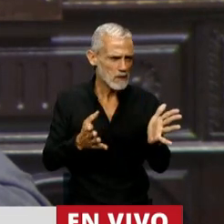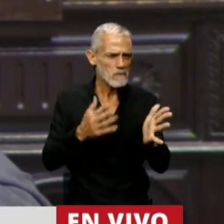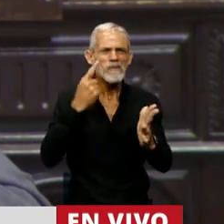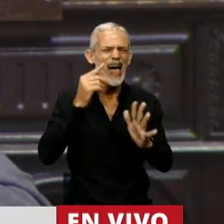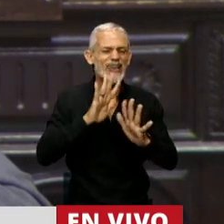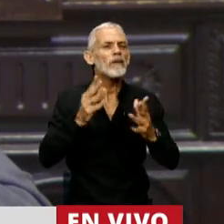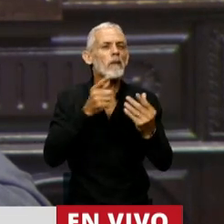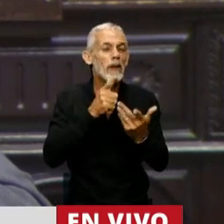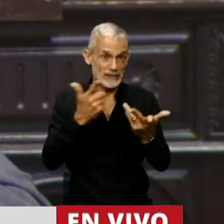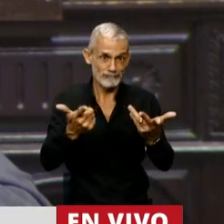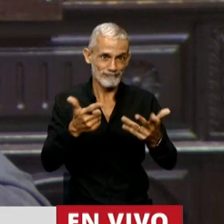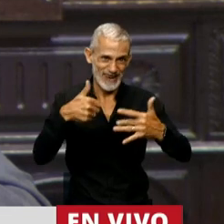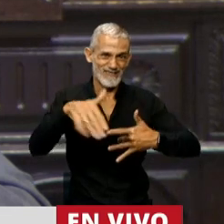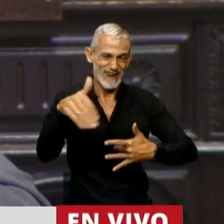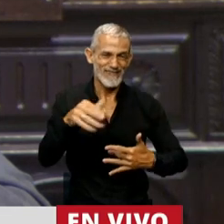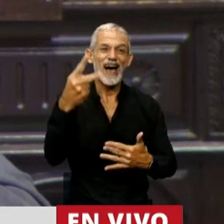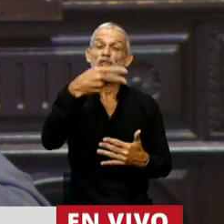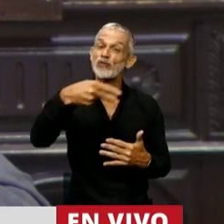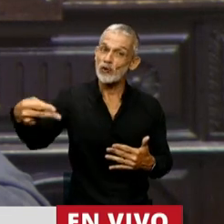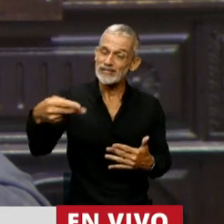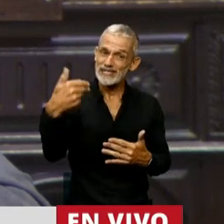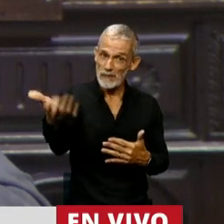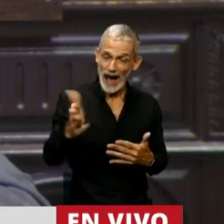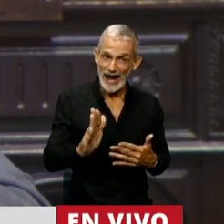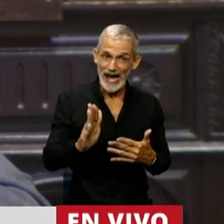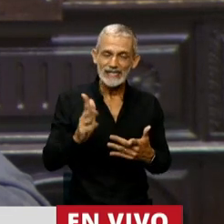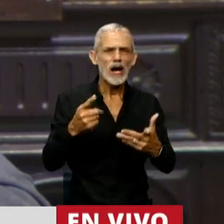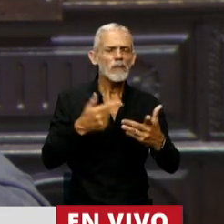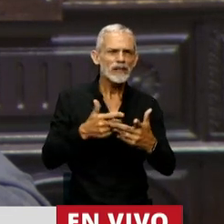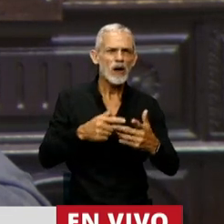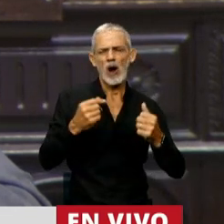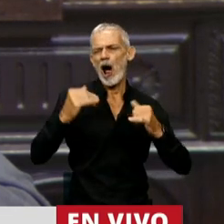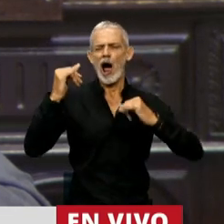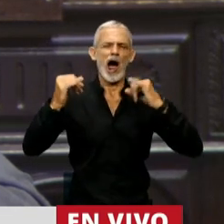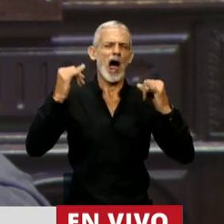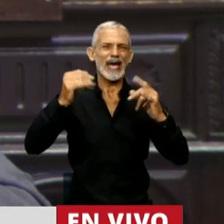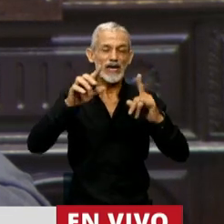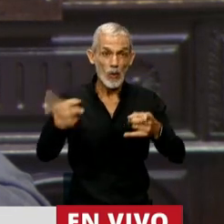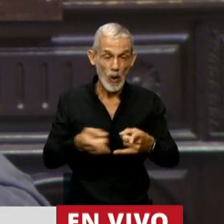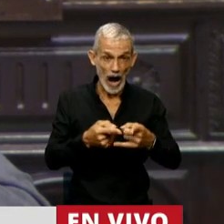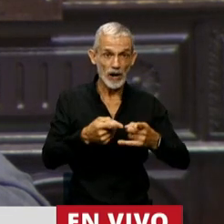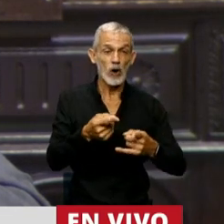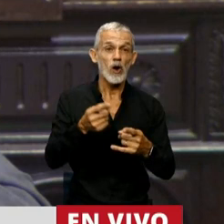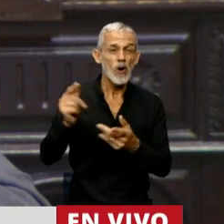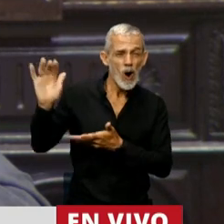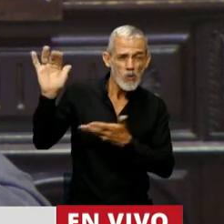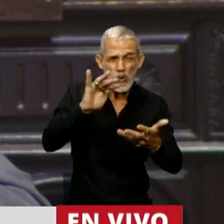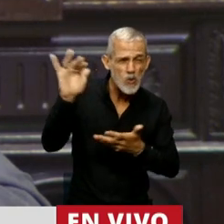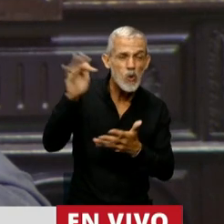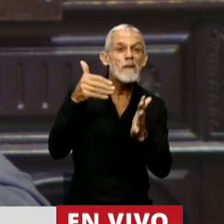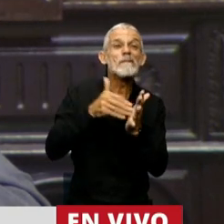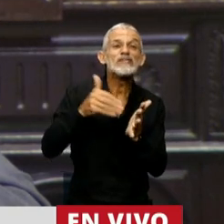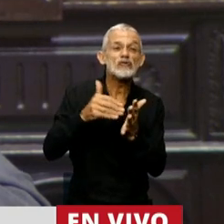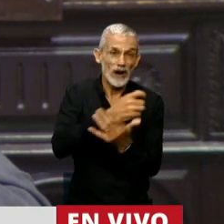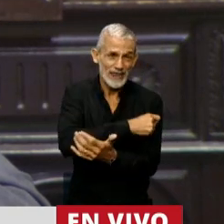es la antesala de lo que va a pasar dentro de 2 semanas, a pesar de los agoreros. Cuando lleguen los millones de vacunas que van